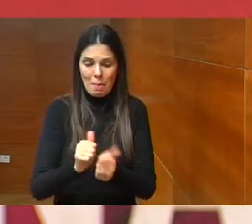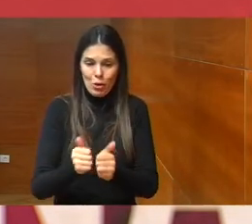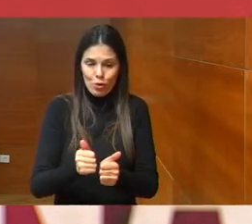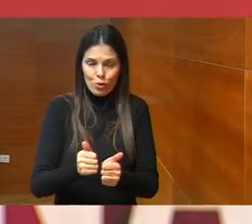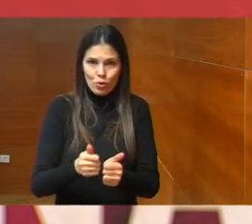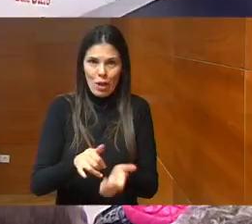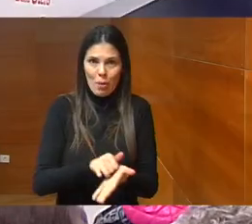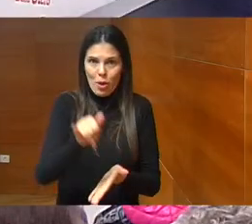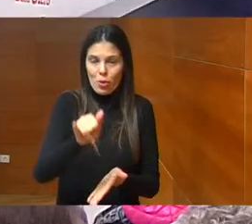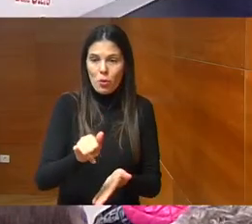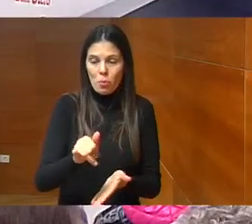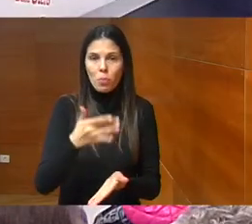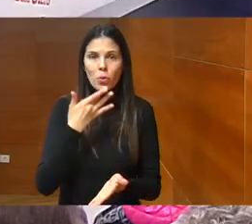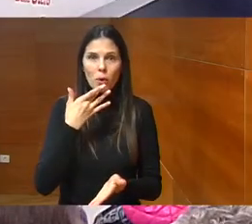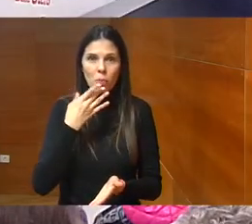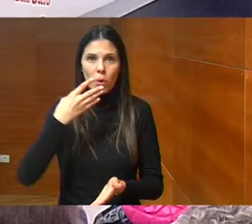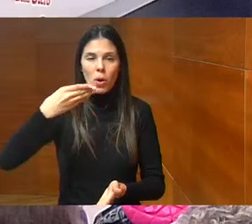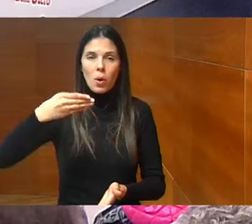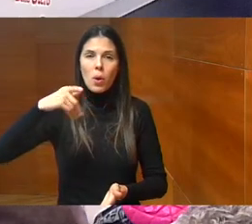ellos